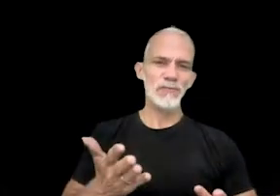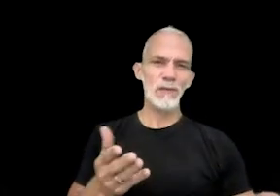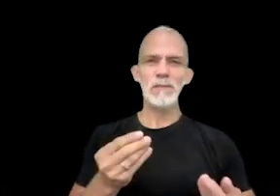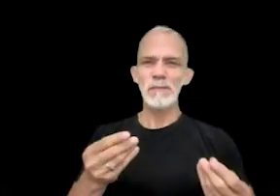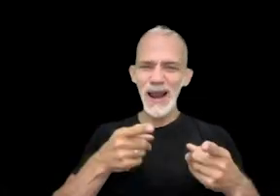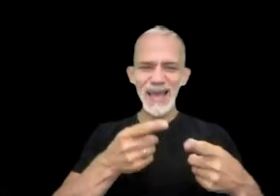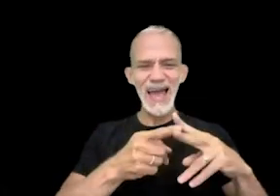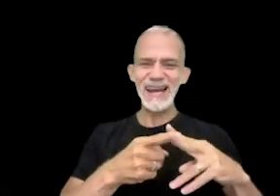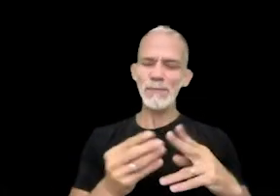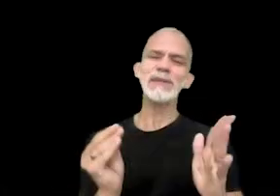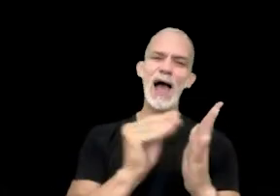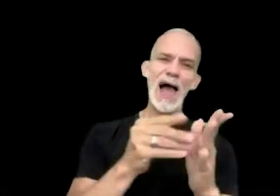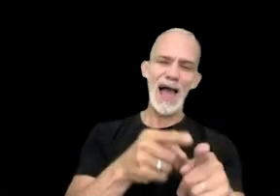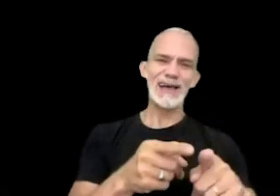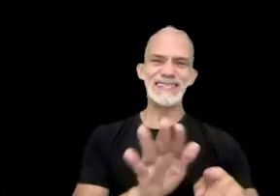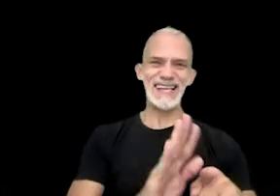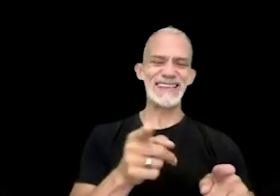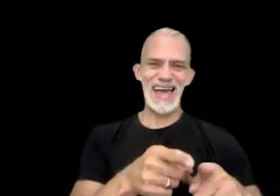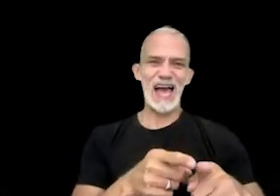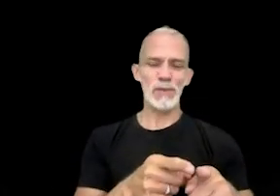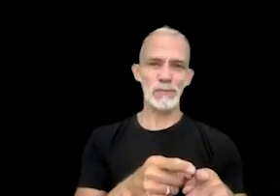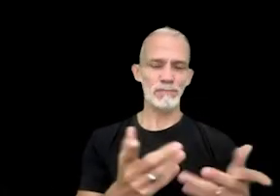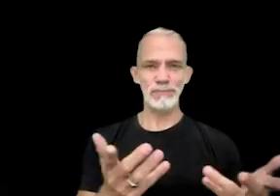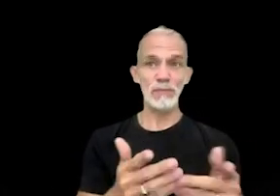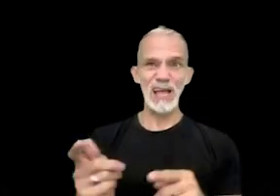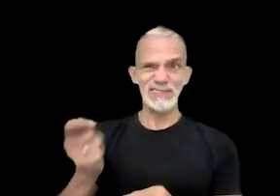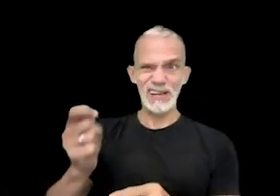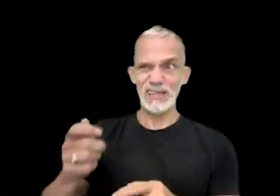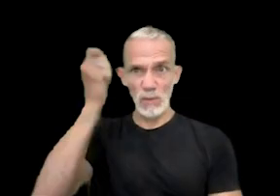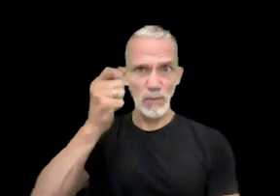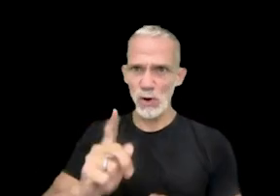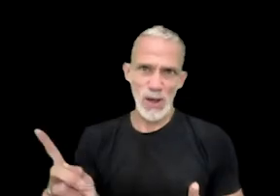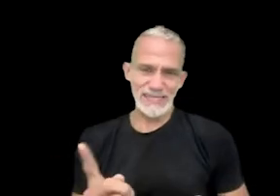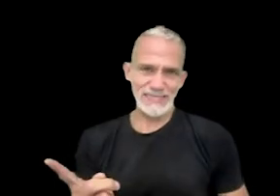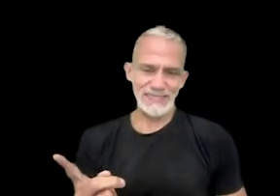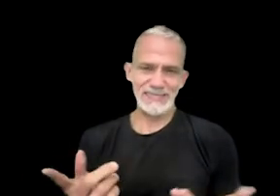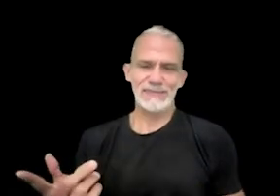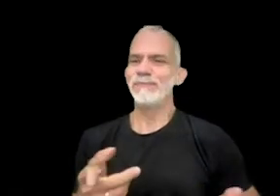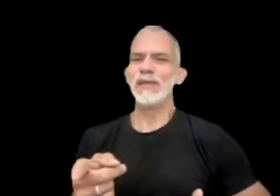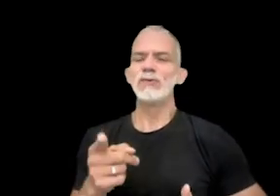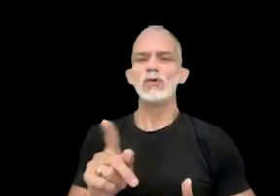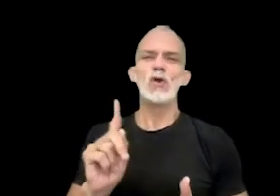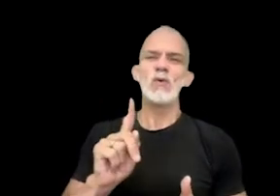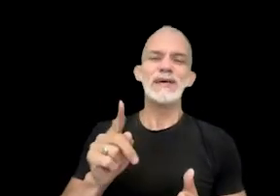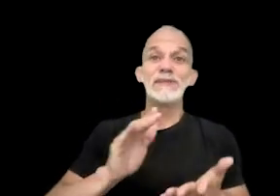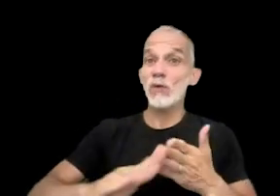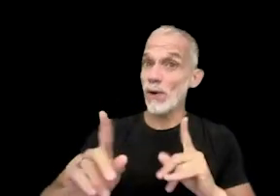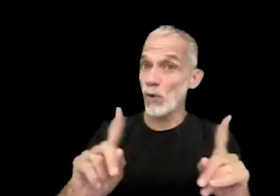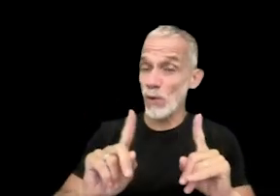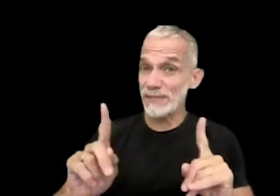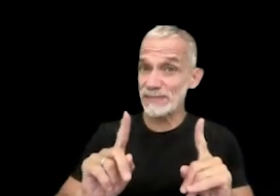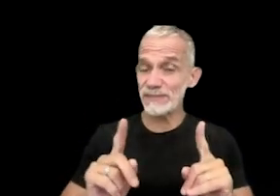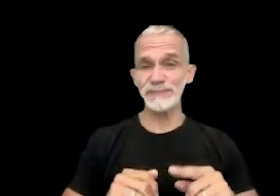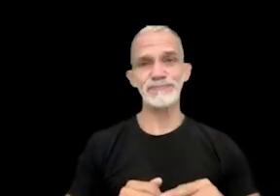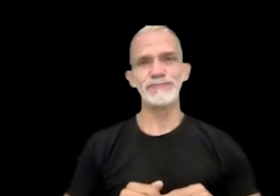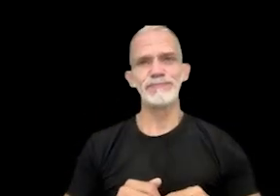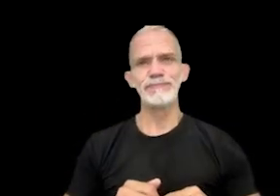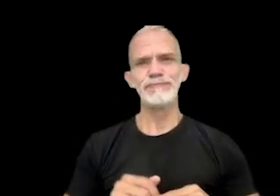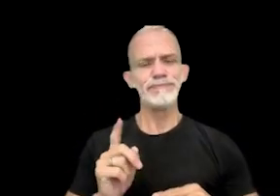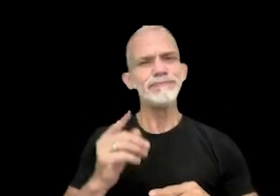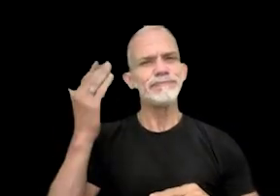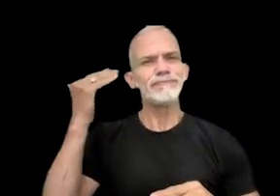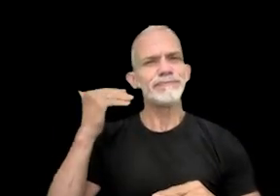a una determinada especialidad. Y esto no es doctrina nueva, esto leemos